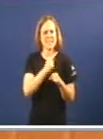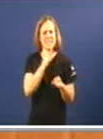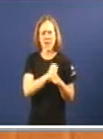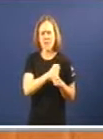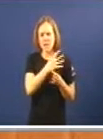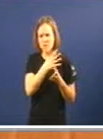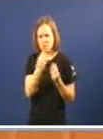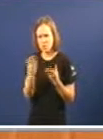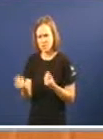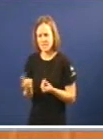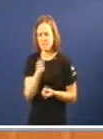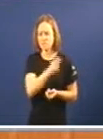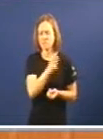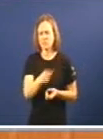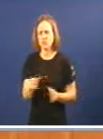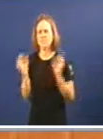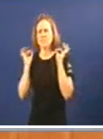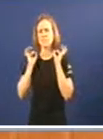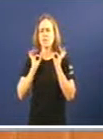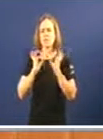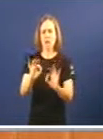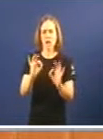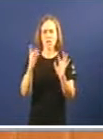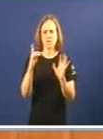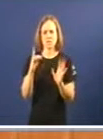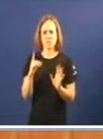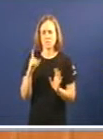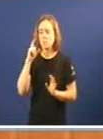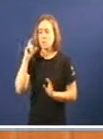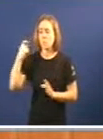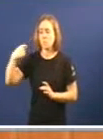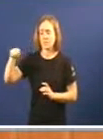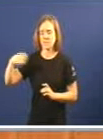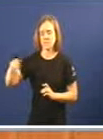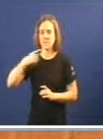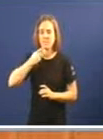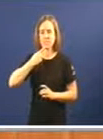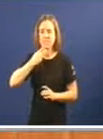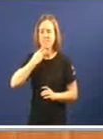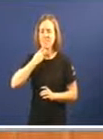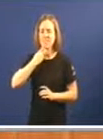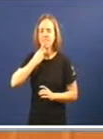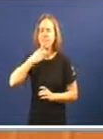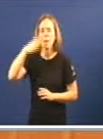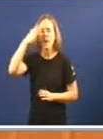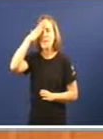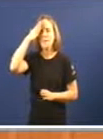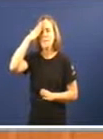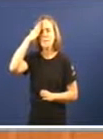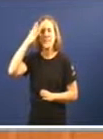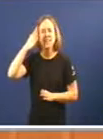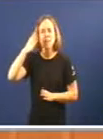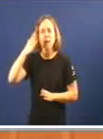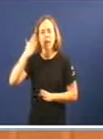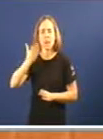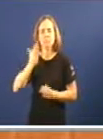es es excepcionales es que el segundo presidente son el principal activo del servicio galego de saúde